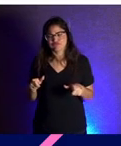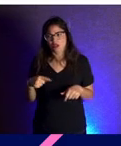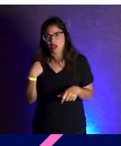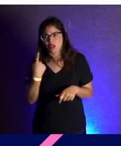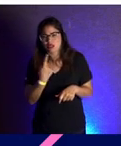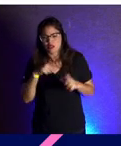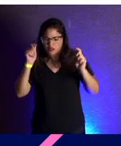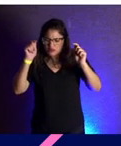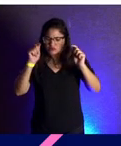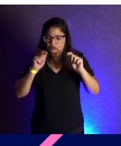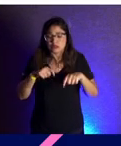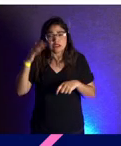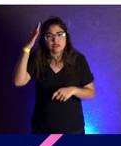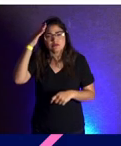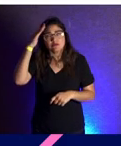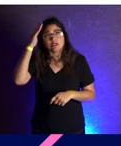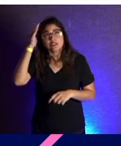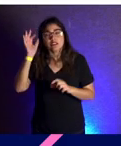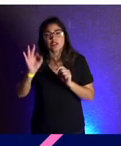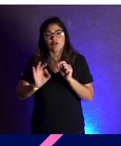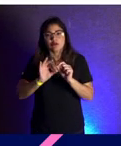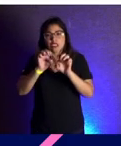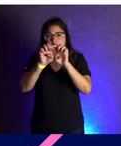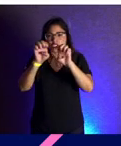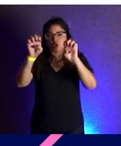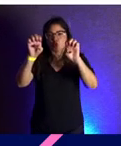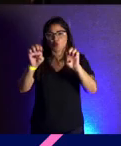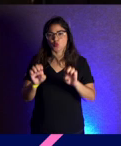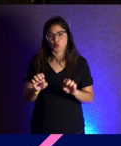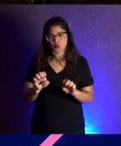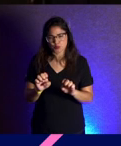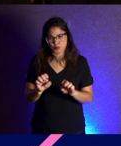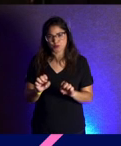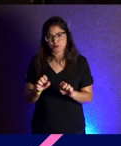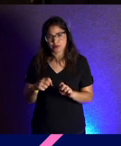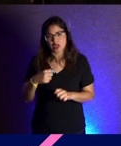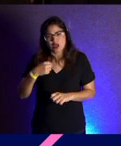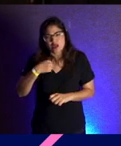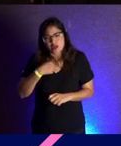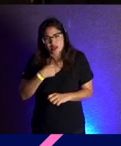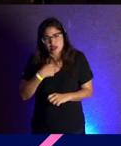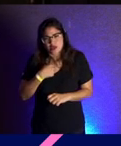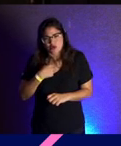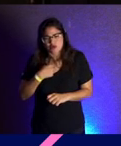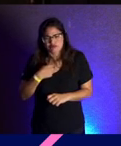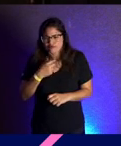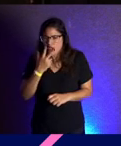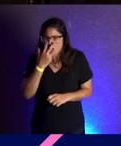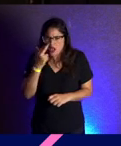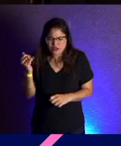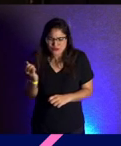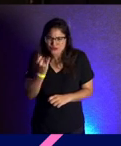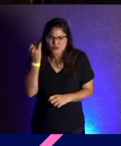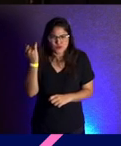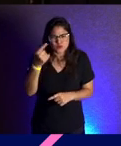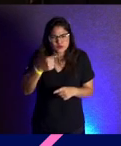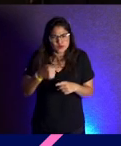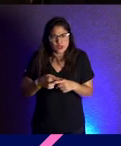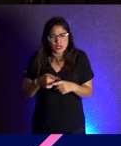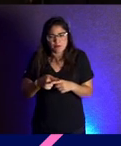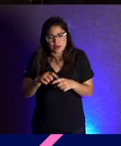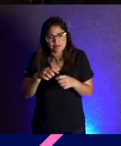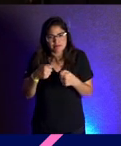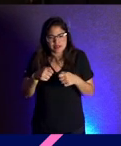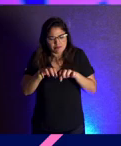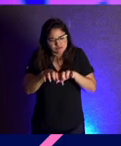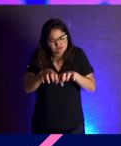forma estructural y económica. Y para poder decir eso, porque queremos distinguir entre una cifra que